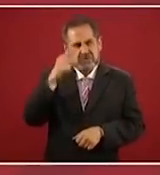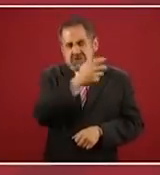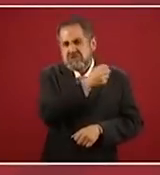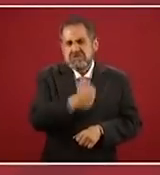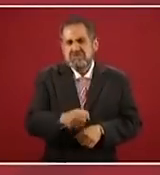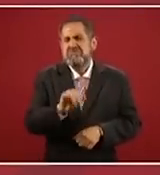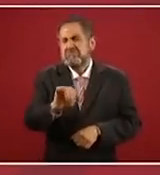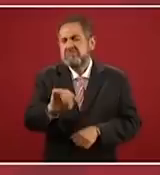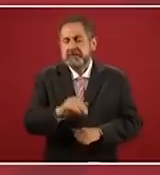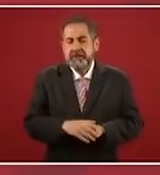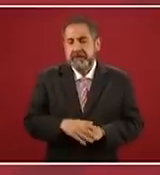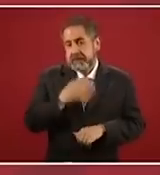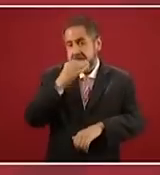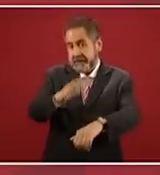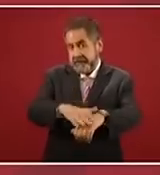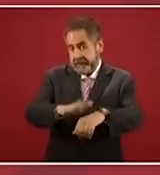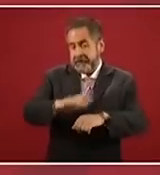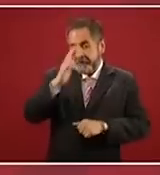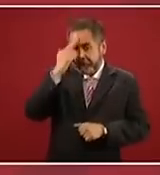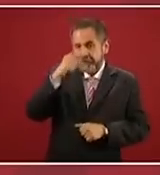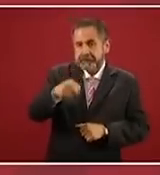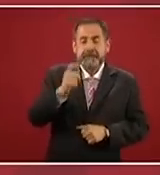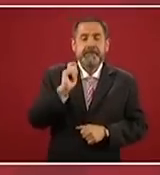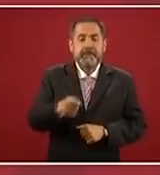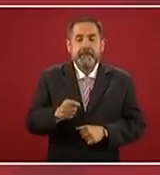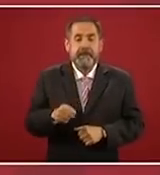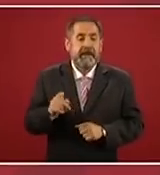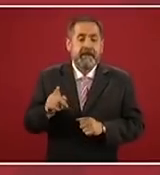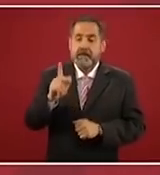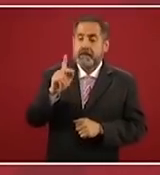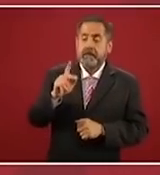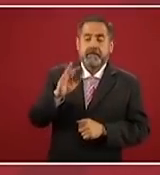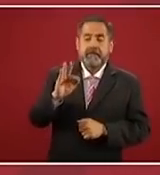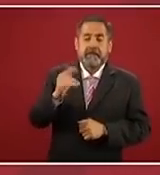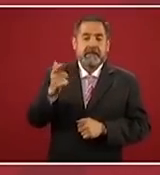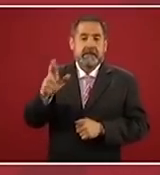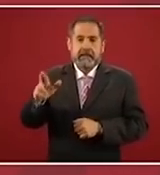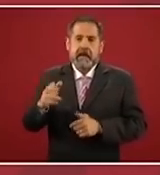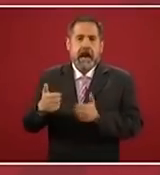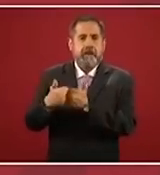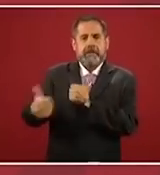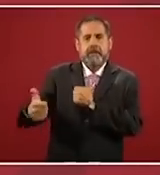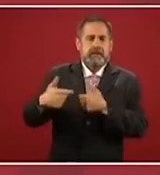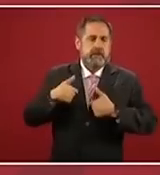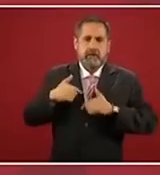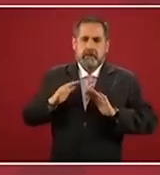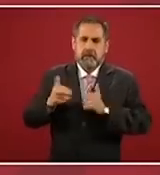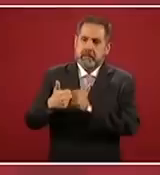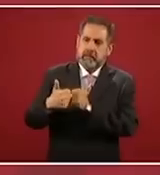Les recuerdo que se trata de una institución autónoma.